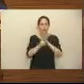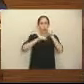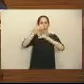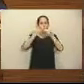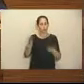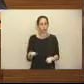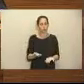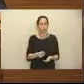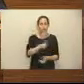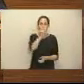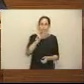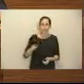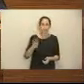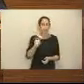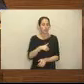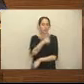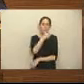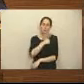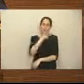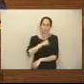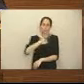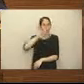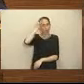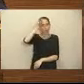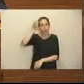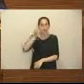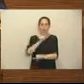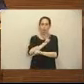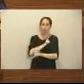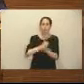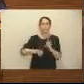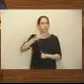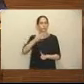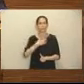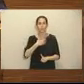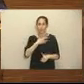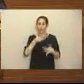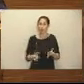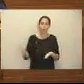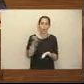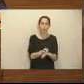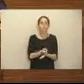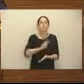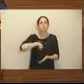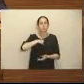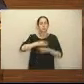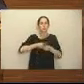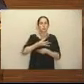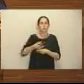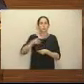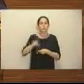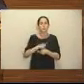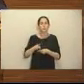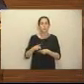queda menos gente con paciencia para la espera. Y la cuestión es si, una vez más, estamos sacando los billetes adecuados para subirnos a